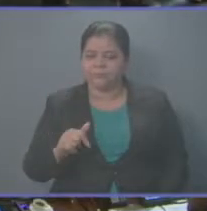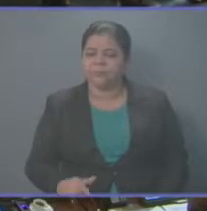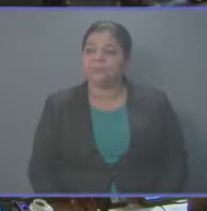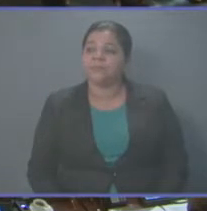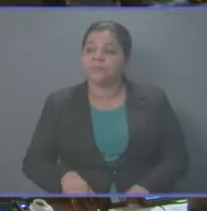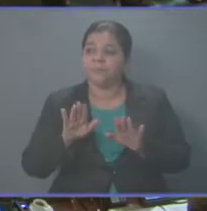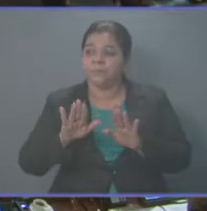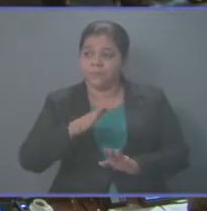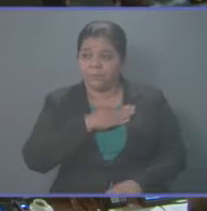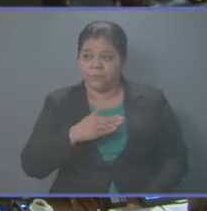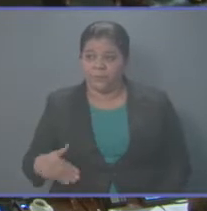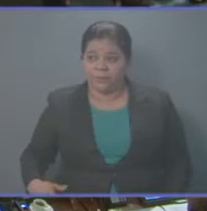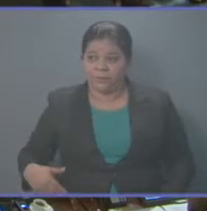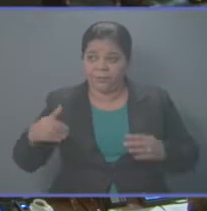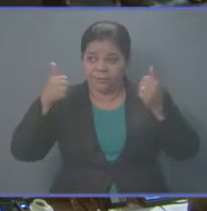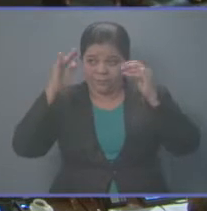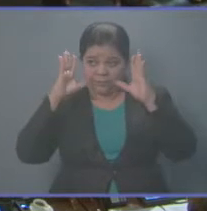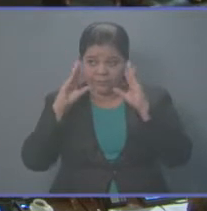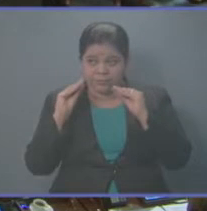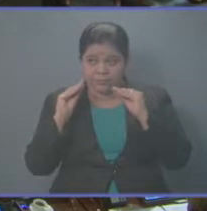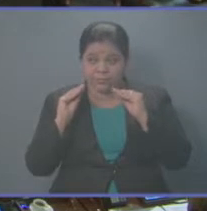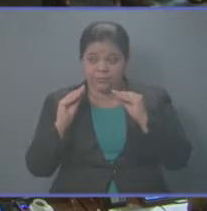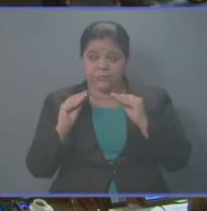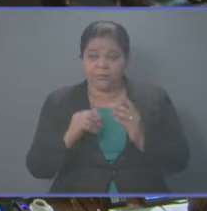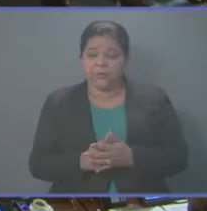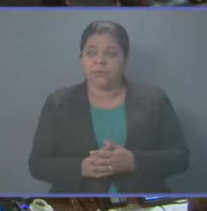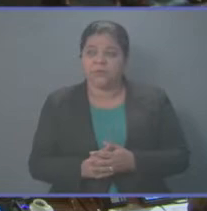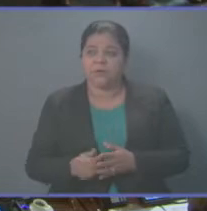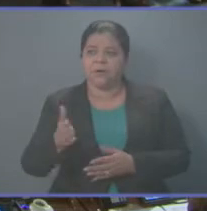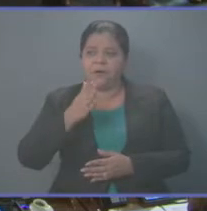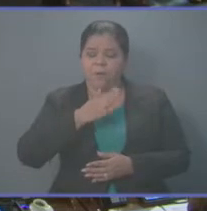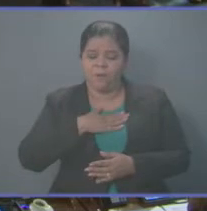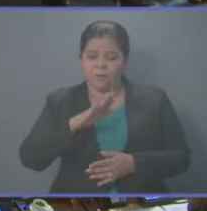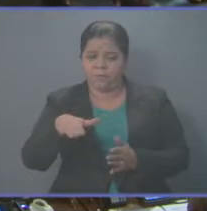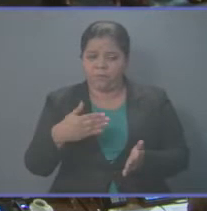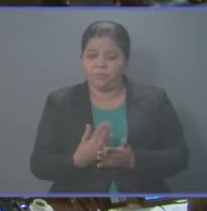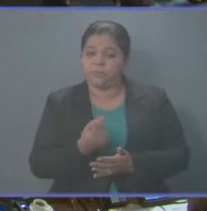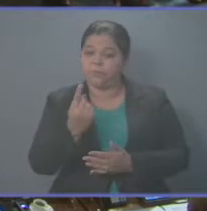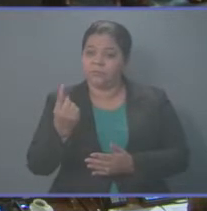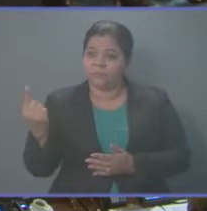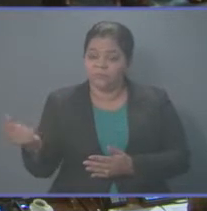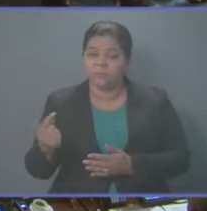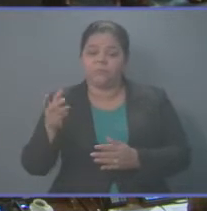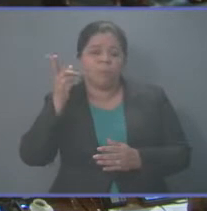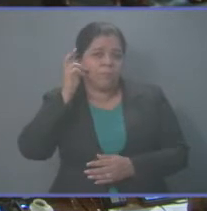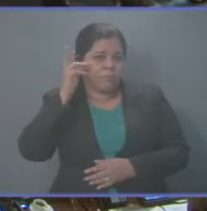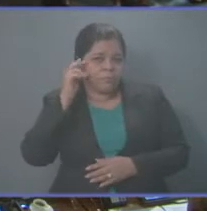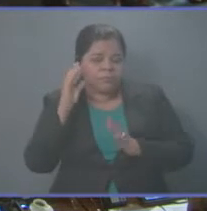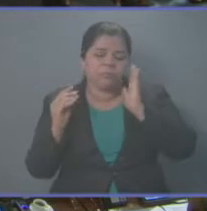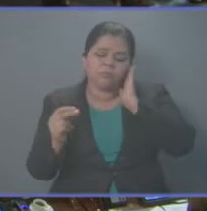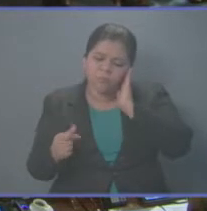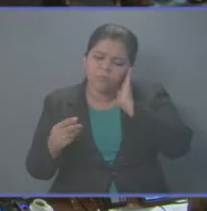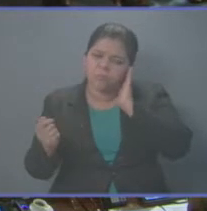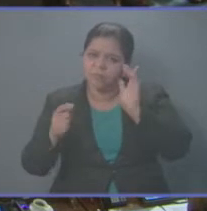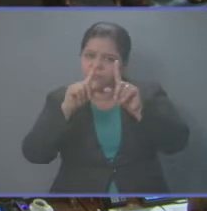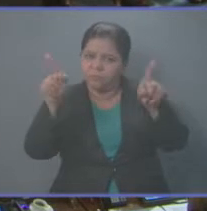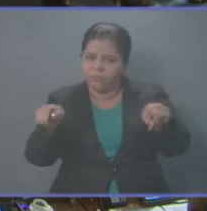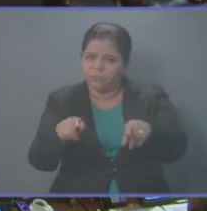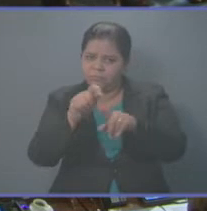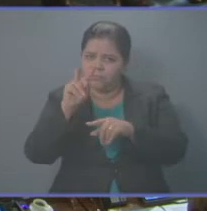Gracias, presidente. Buenas noches a los que nos están siguiendo por la radio y por la televisión, que por cierto son